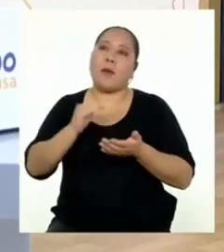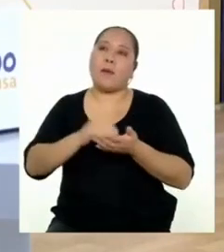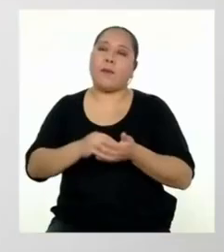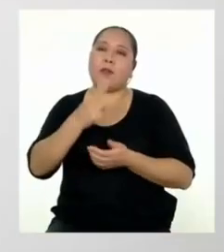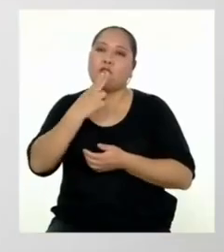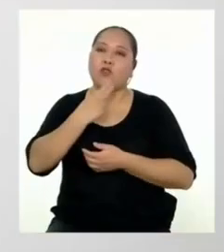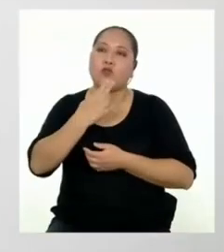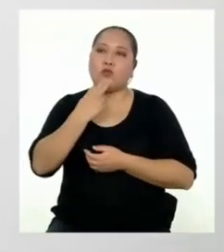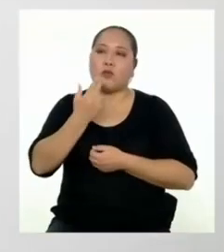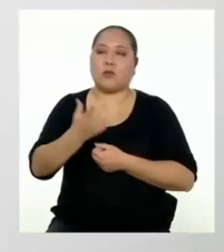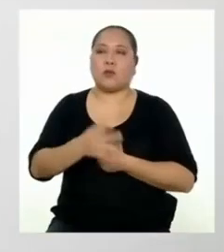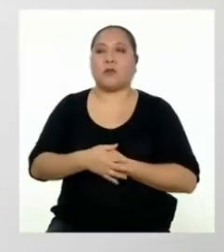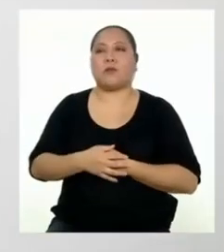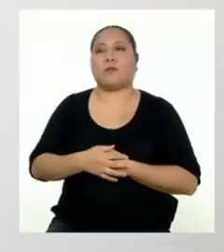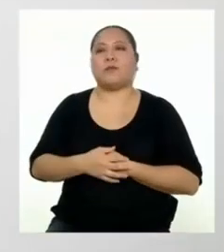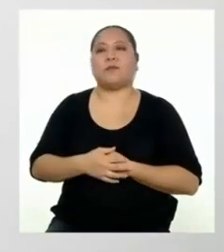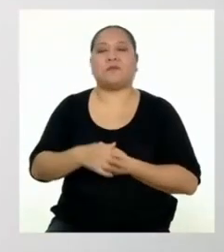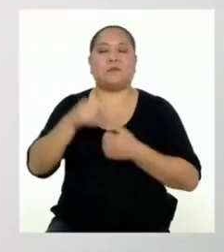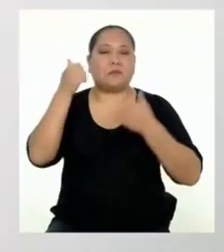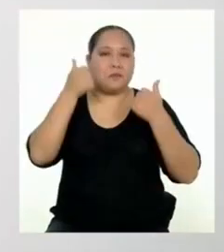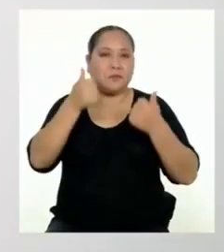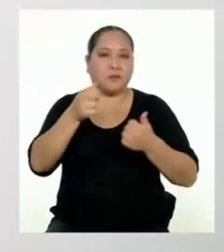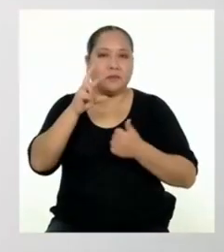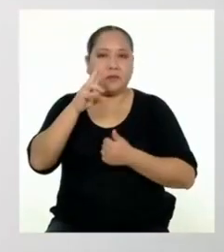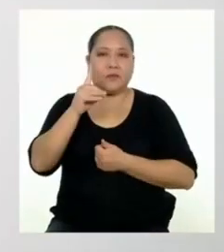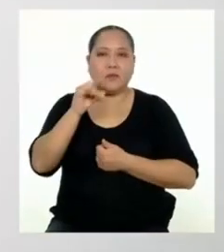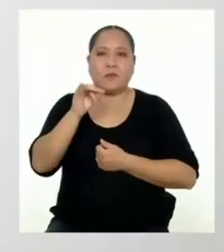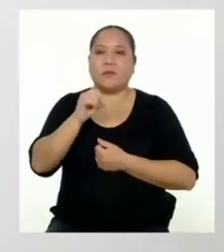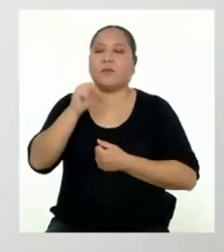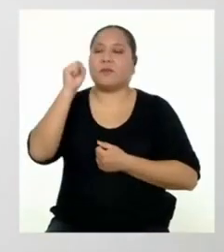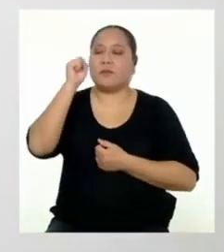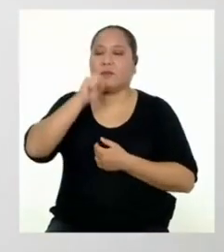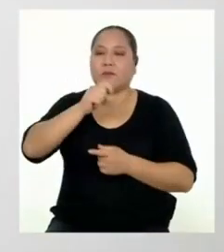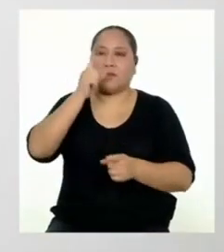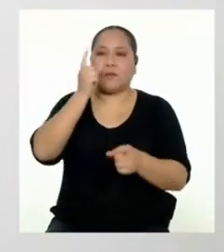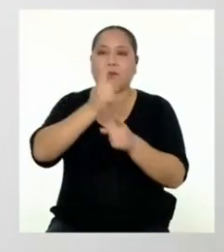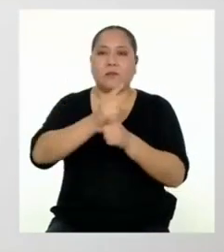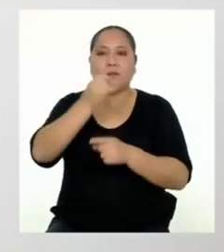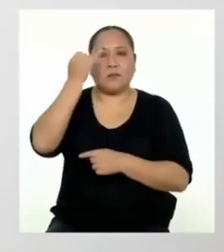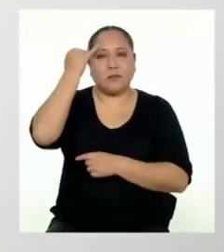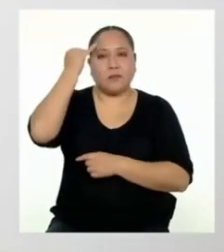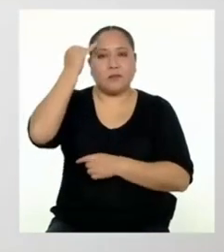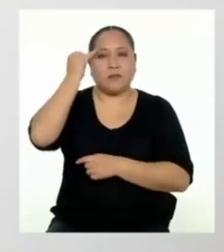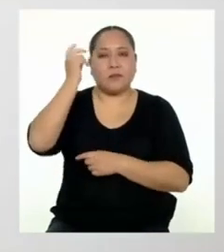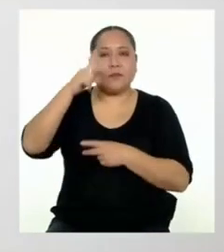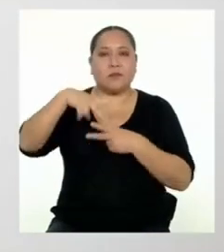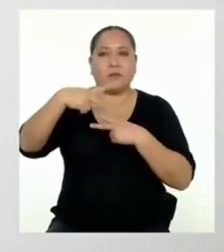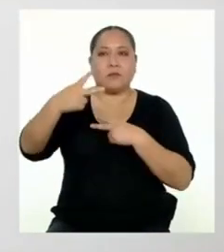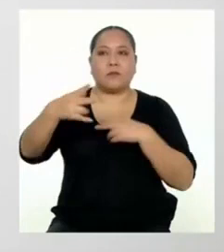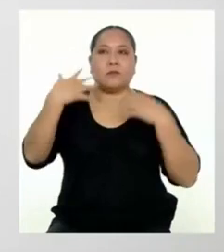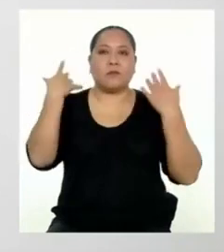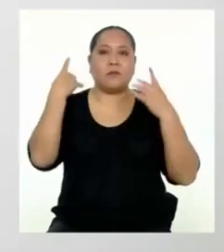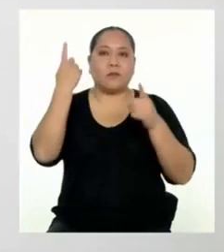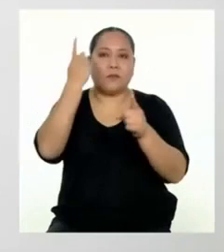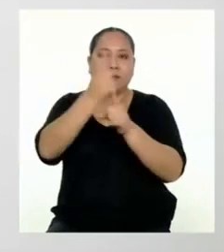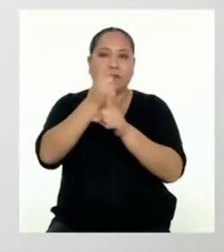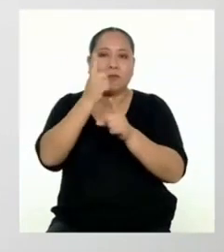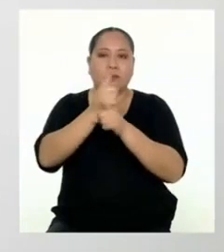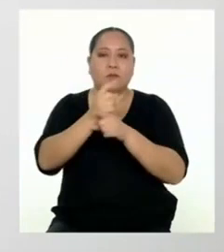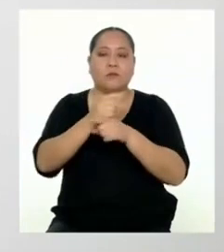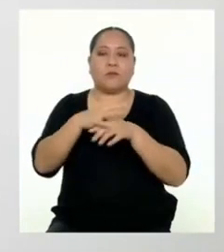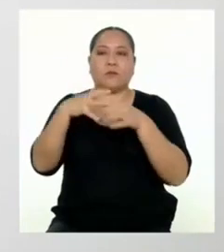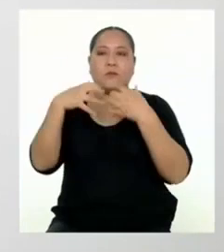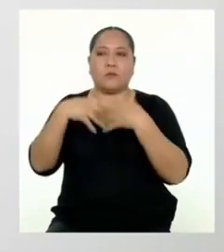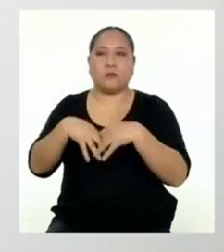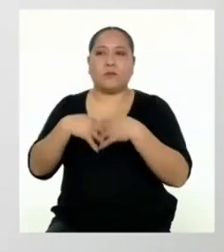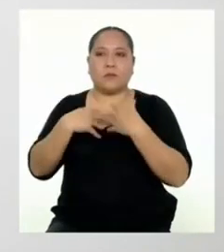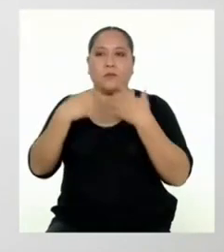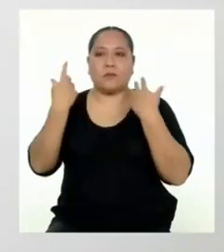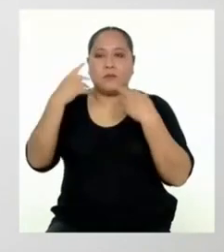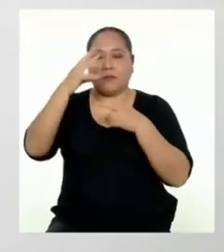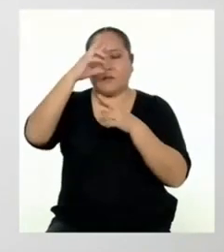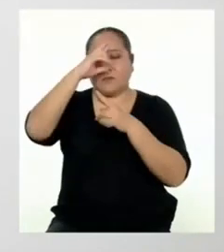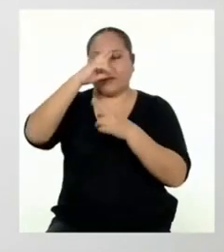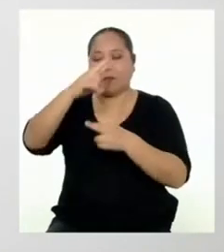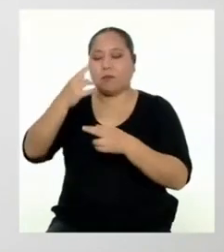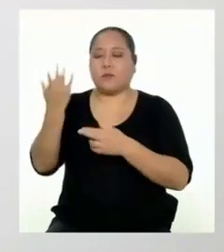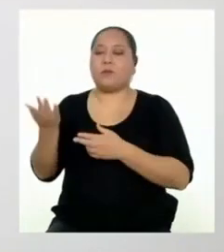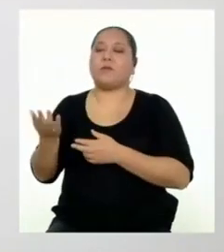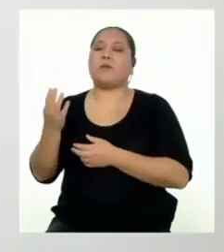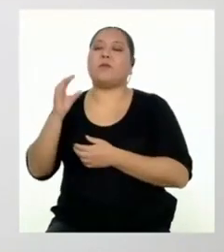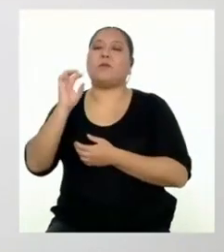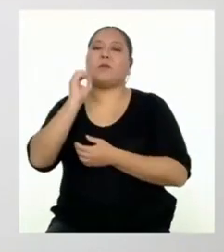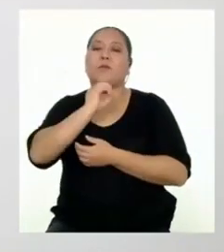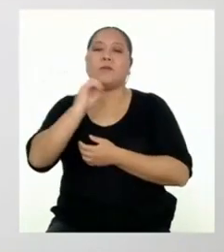más postres. Muy bien, Rodrigo. Así es. Imagino que tus vecinos ya formalizaron su negocio y cumplen con todas sus